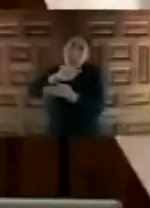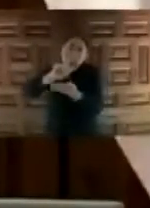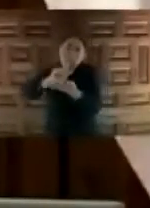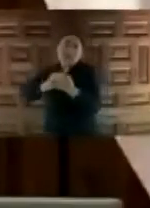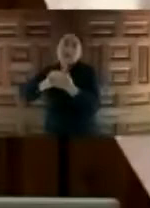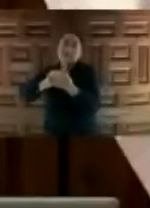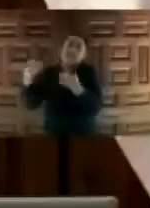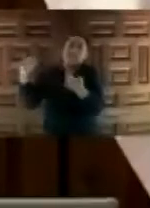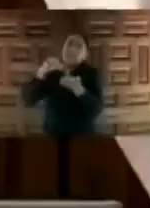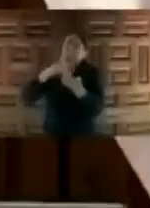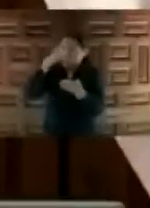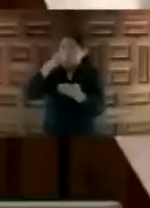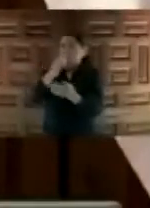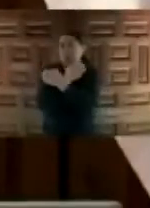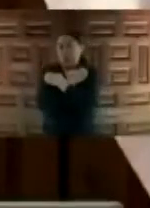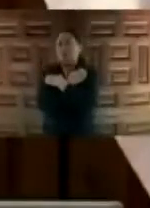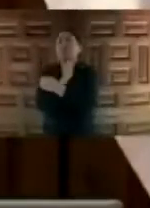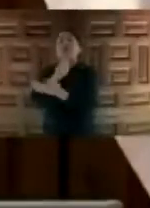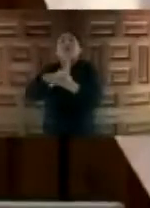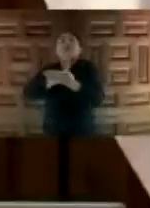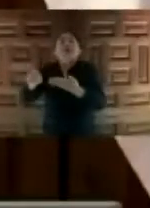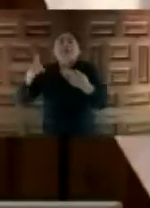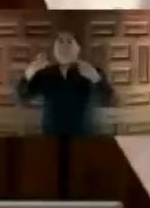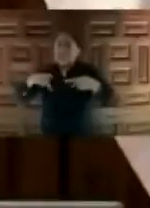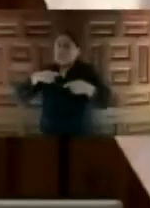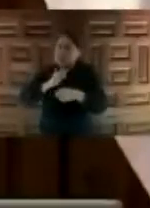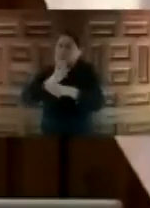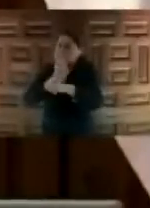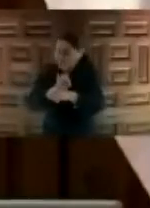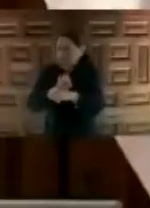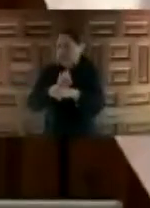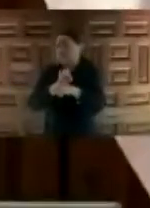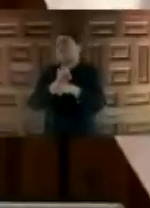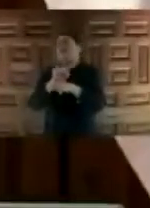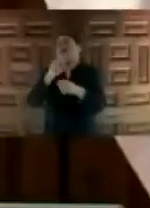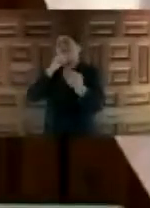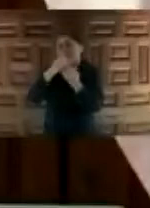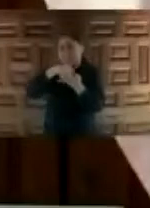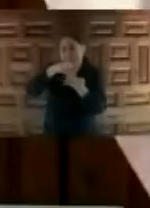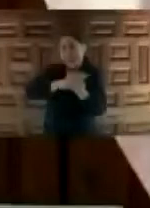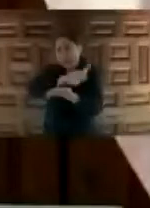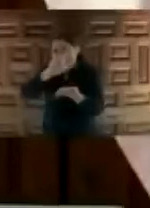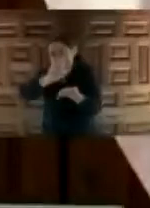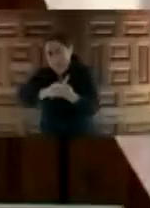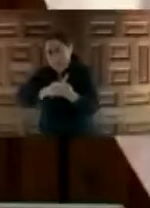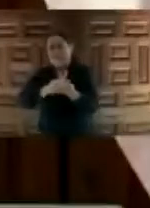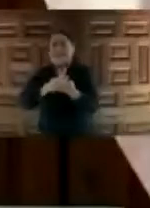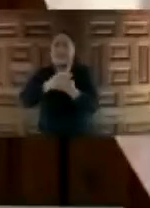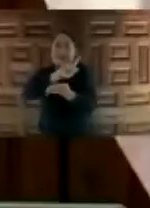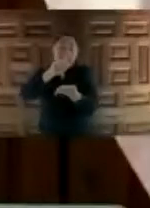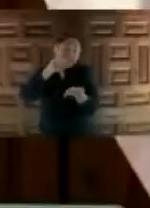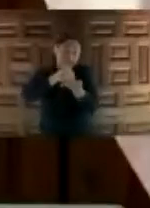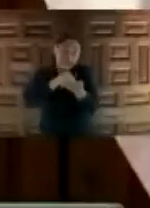y la educación superior como un derecho humano. No es nuevo también reconocer en la Constitución y en la propia reforma y en la ley